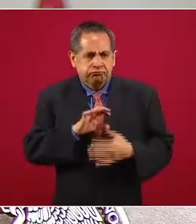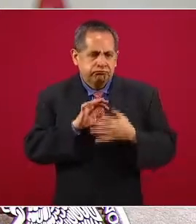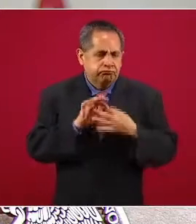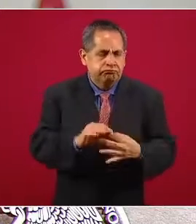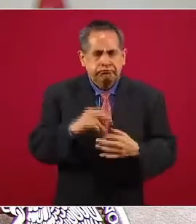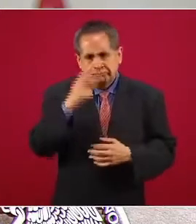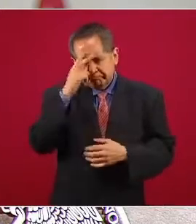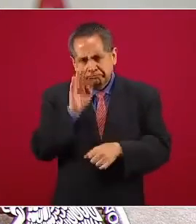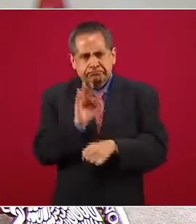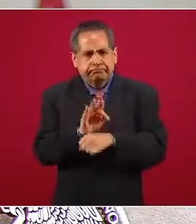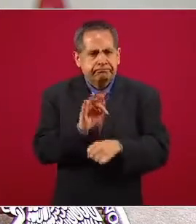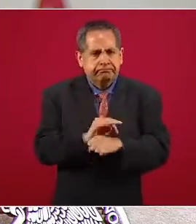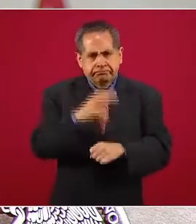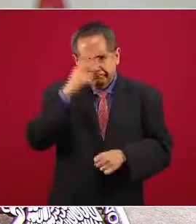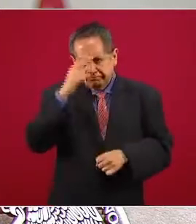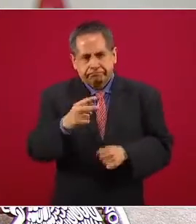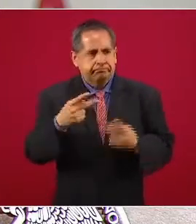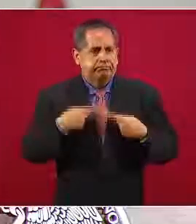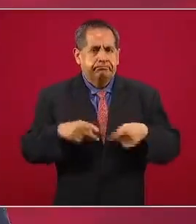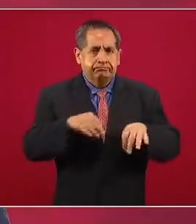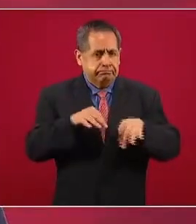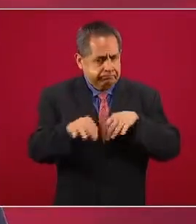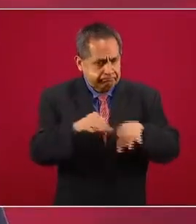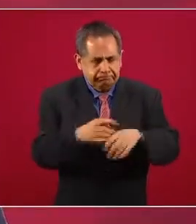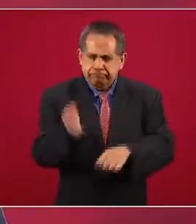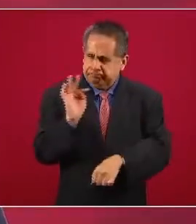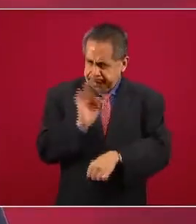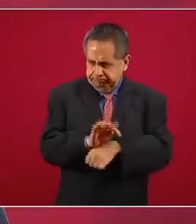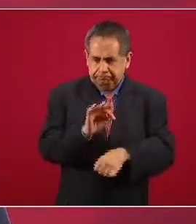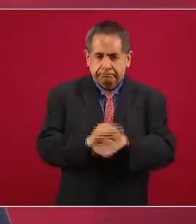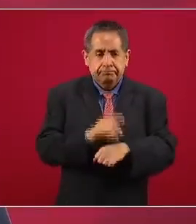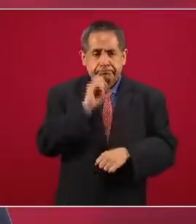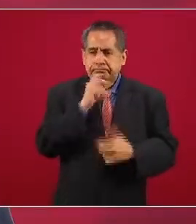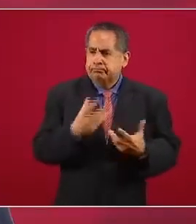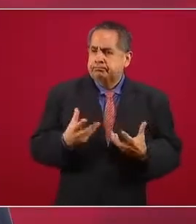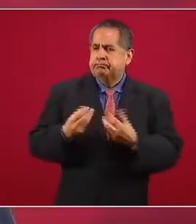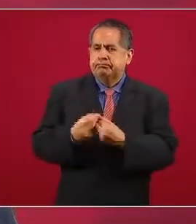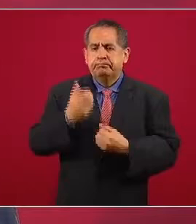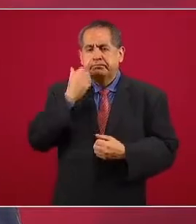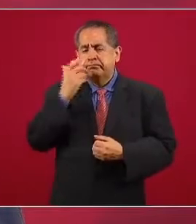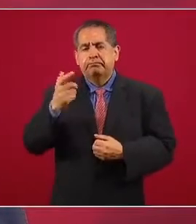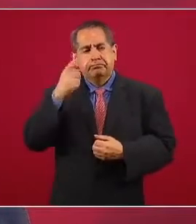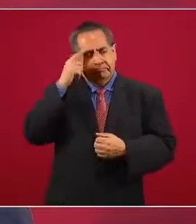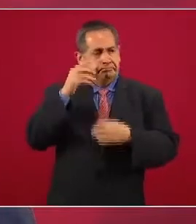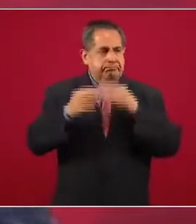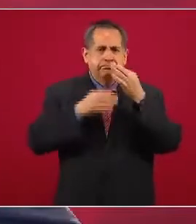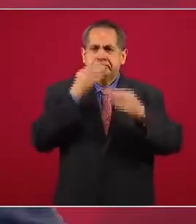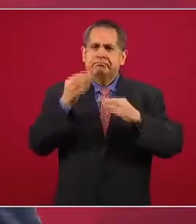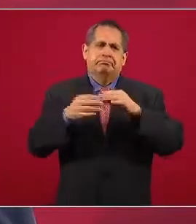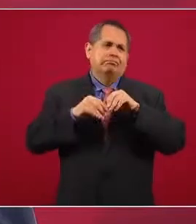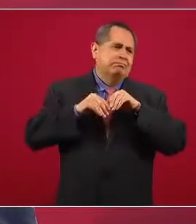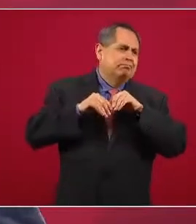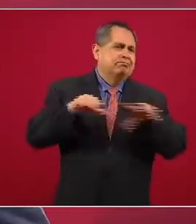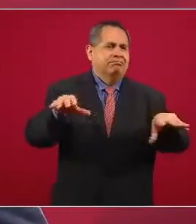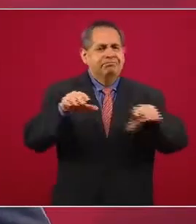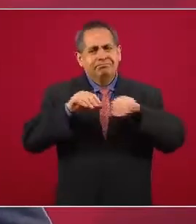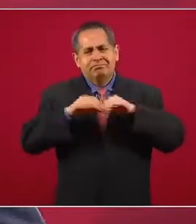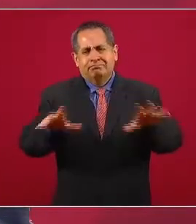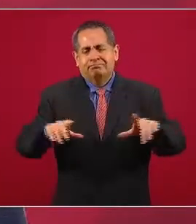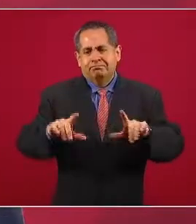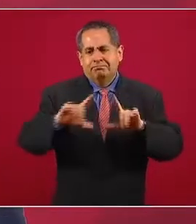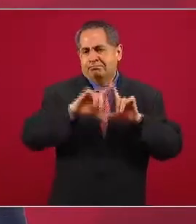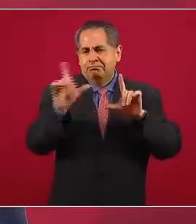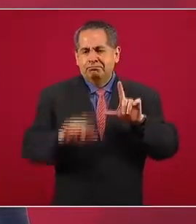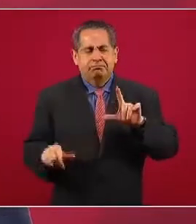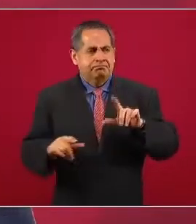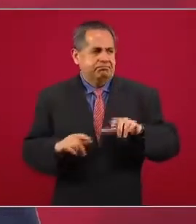trabajadores y nuestro interés de unirnos a una cruzada nacional, a un